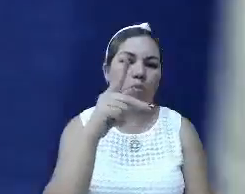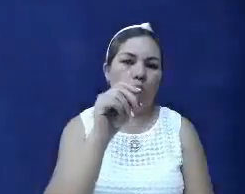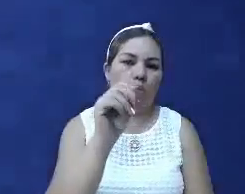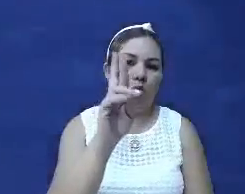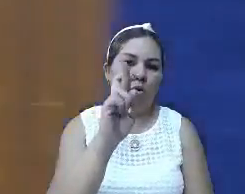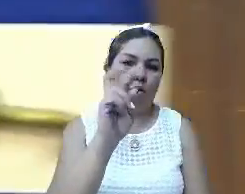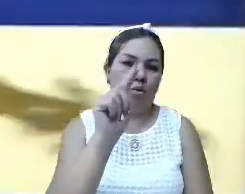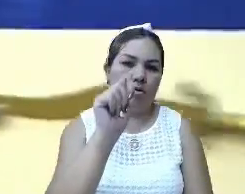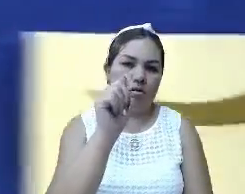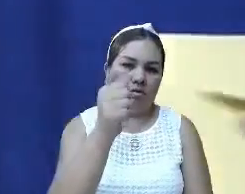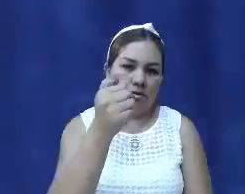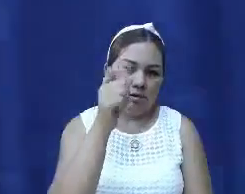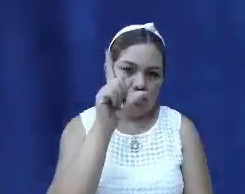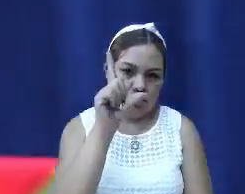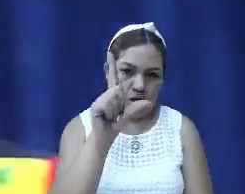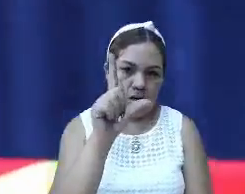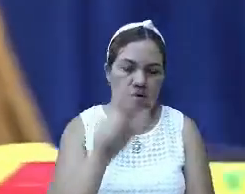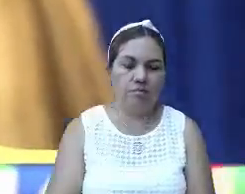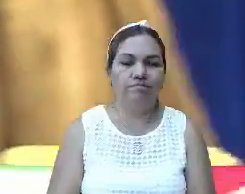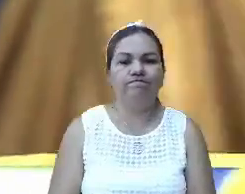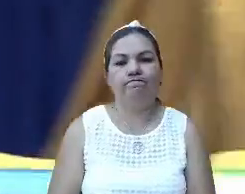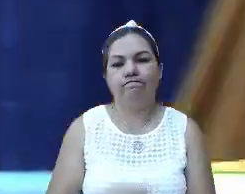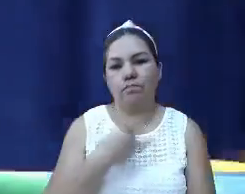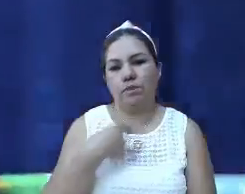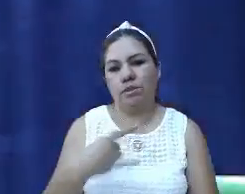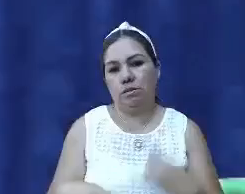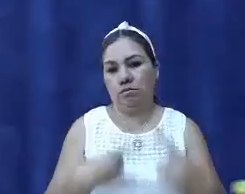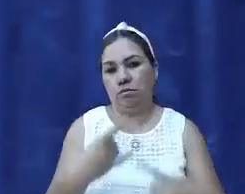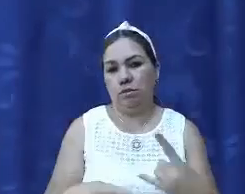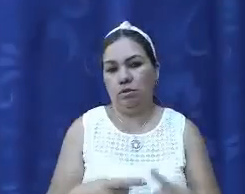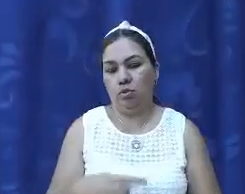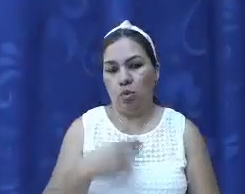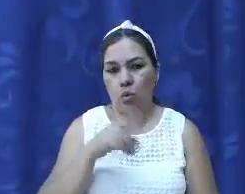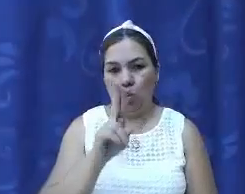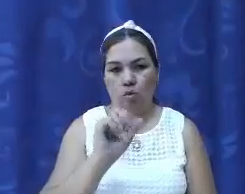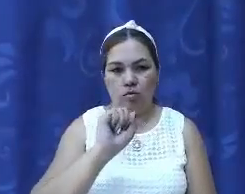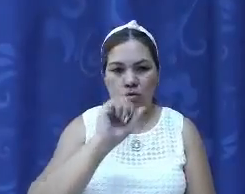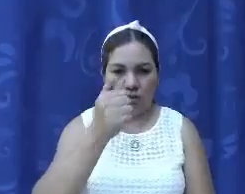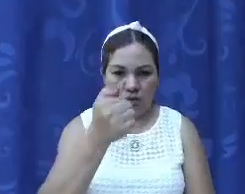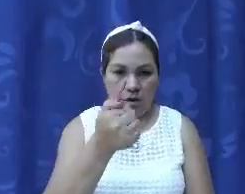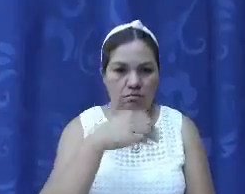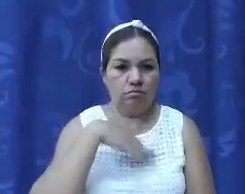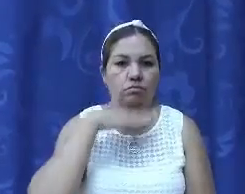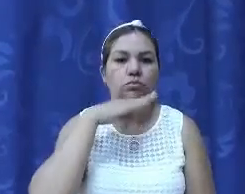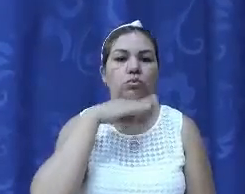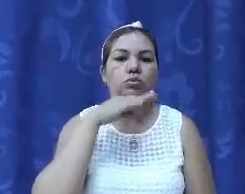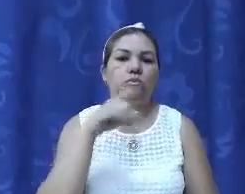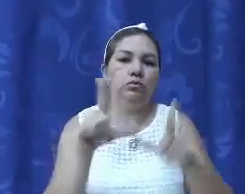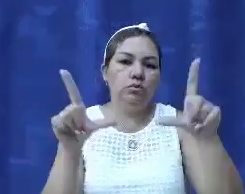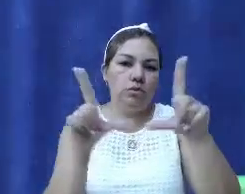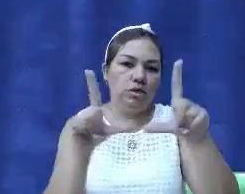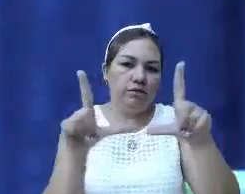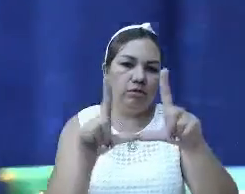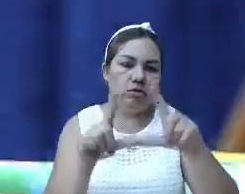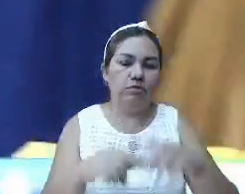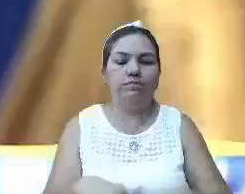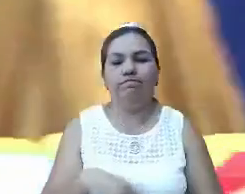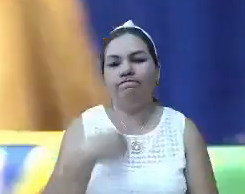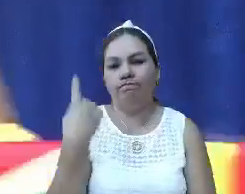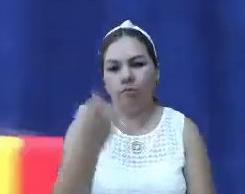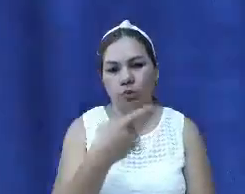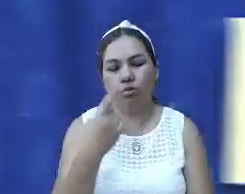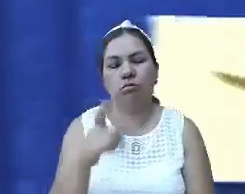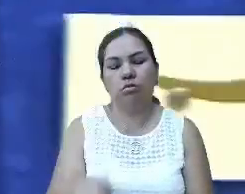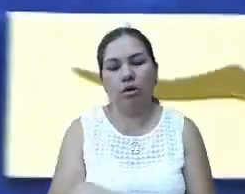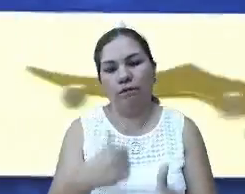El enemigo está utilizando mucho la tele. Con esto no le digo no vean la tele. Diga conmigo, todo me es lícito, mas